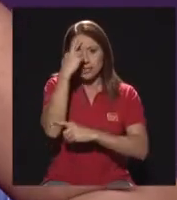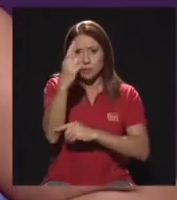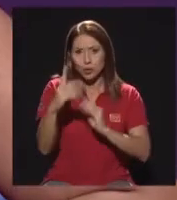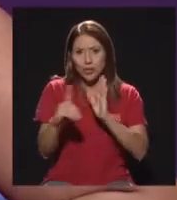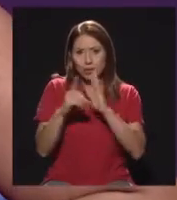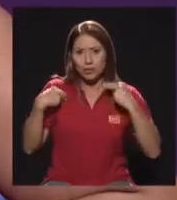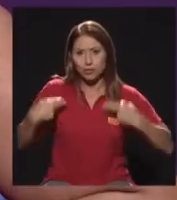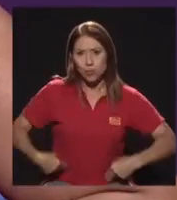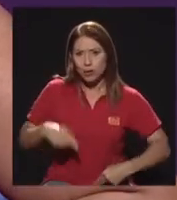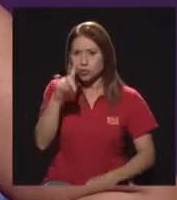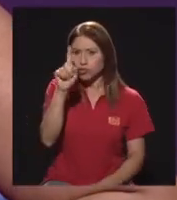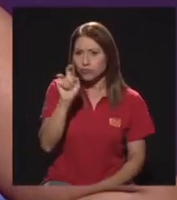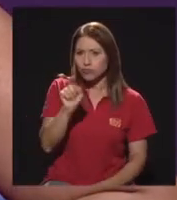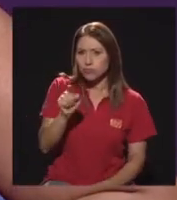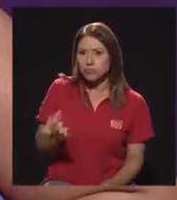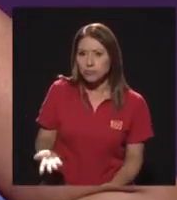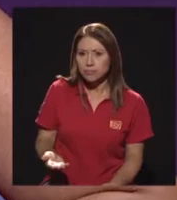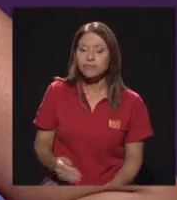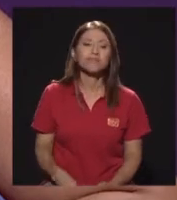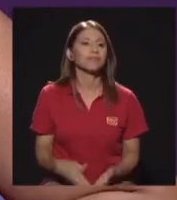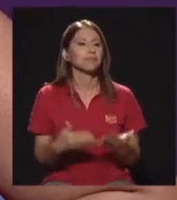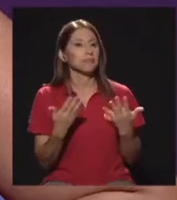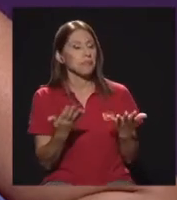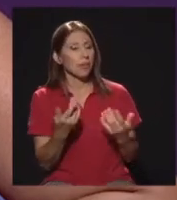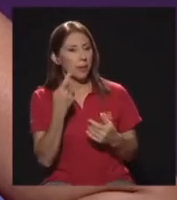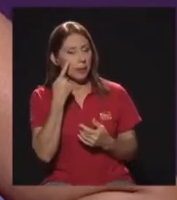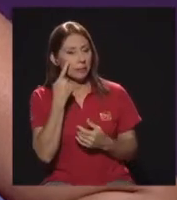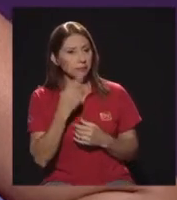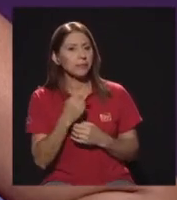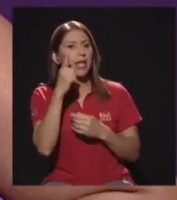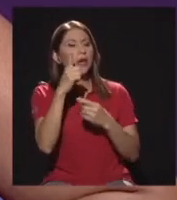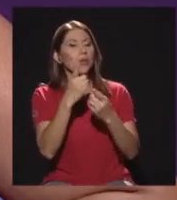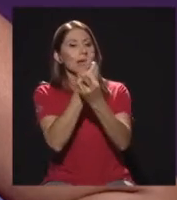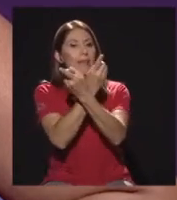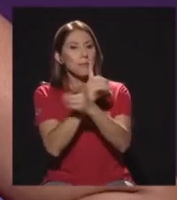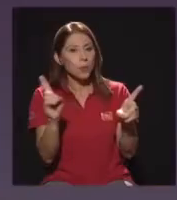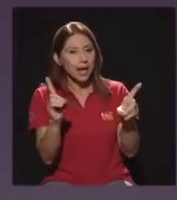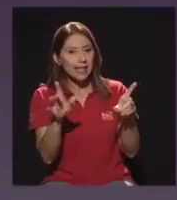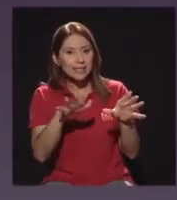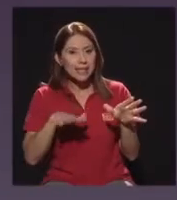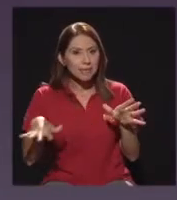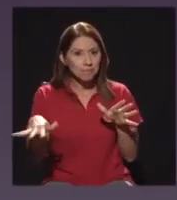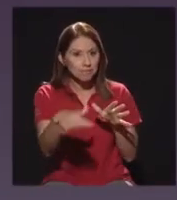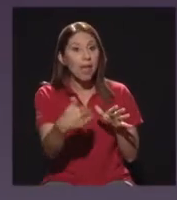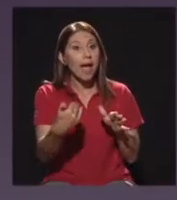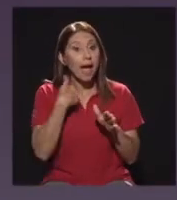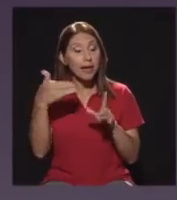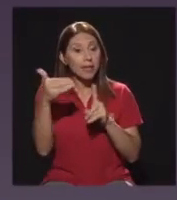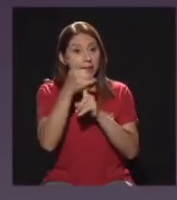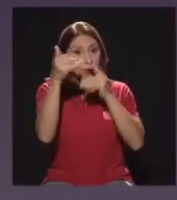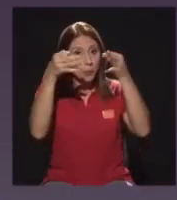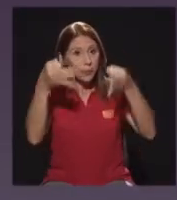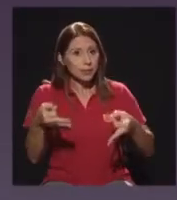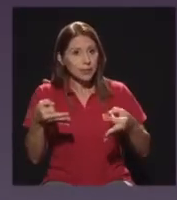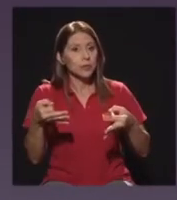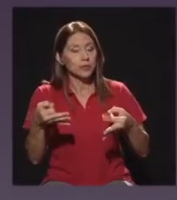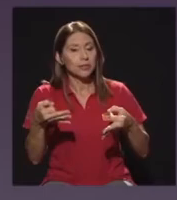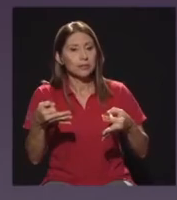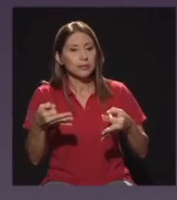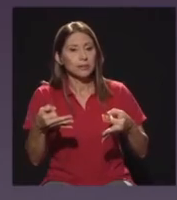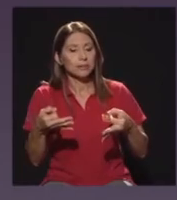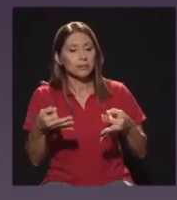humanos ok a ver en una democracia efectivamente hay decisiones que se toman de